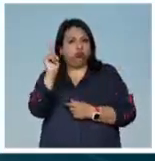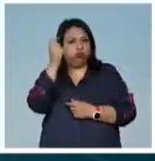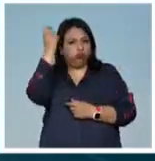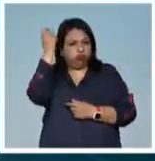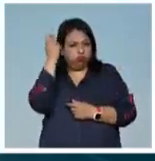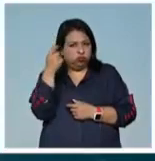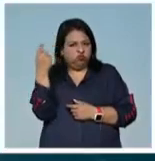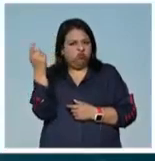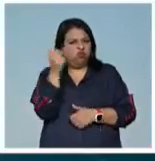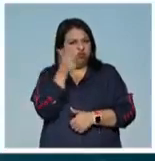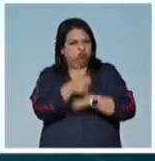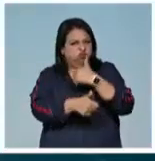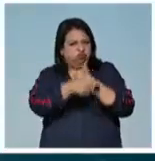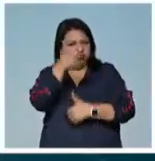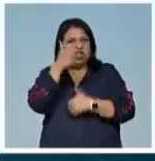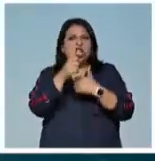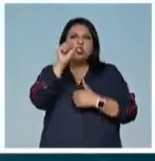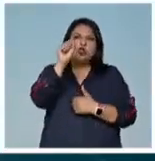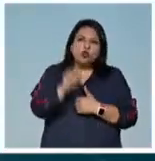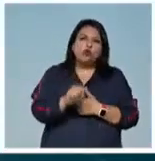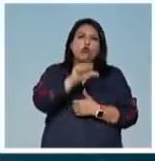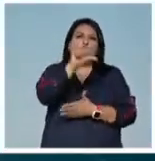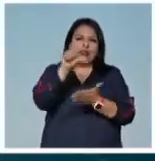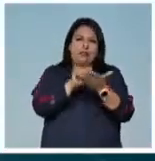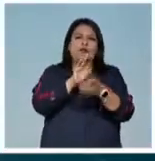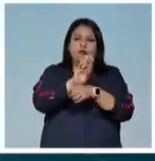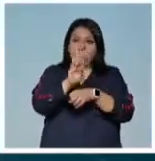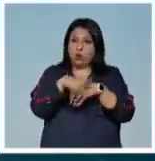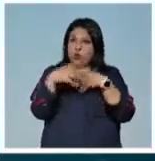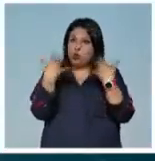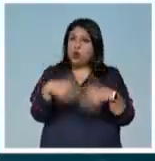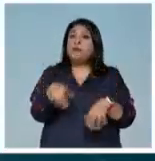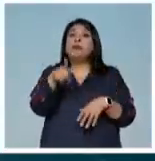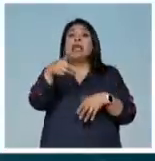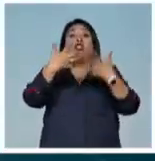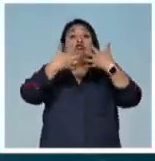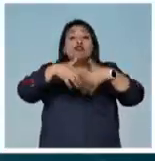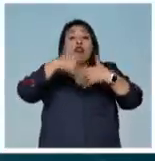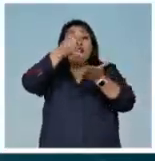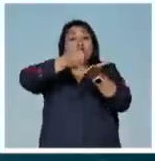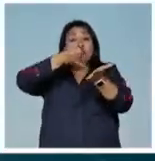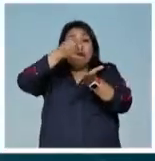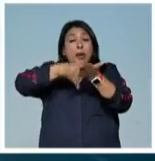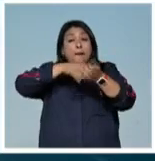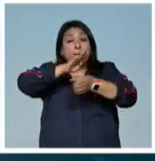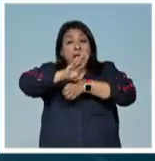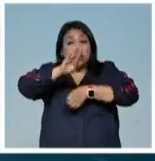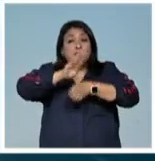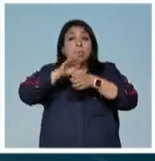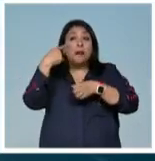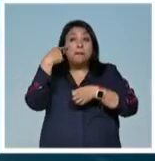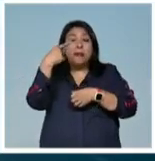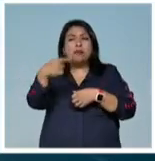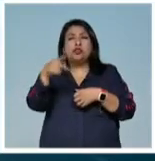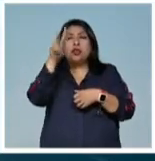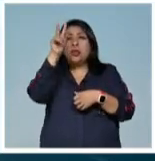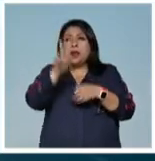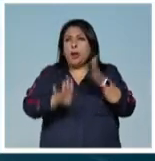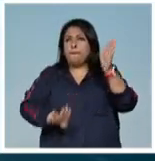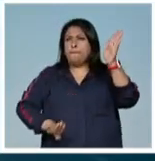nivel competitivo en el sur y centro de Brasil. Y mientras la industria agropecuaria brasileña ha registrado un